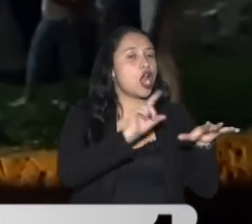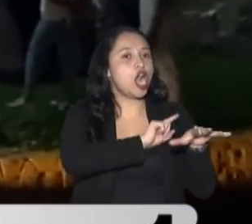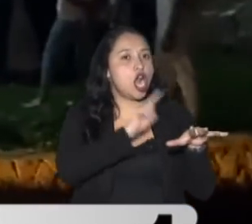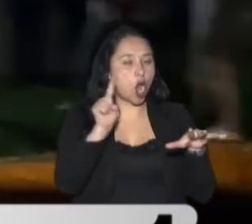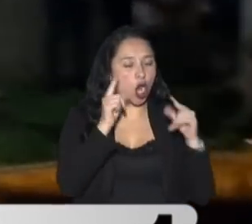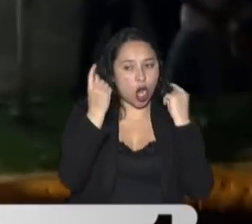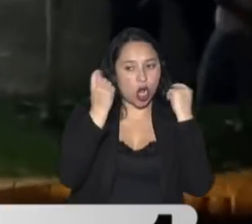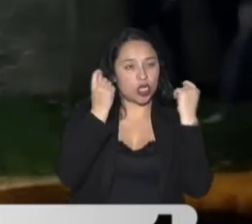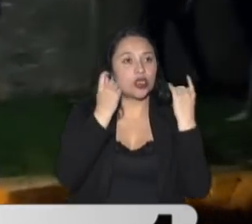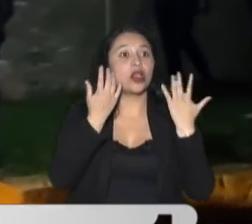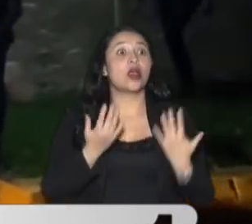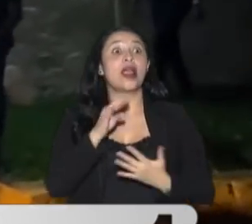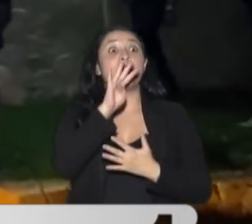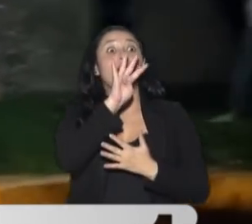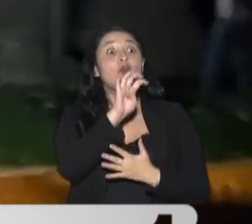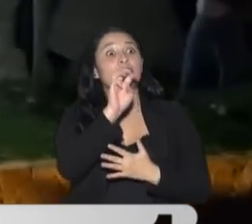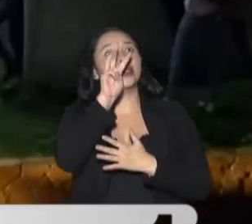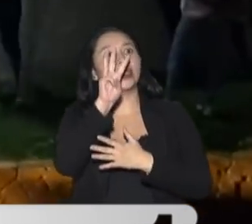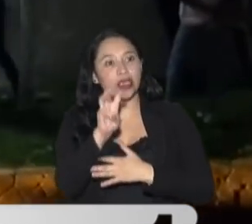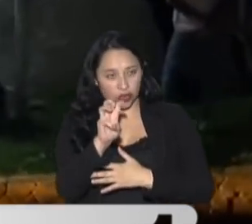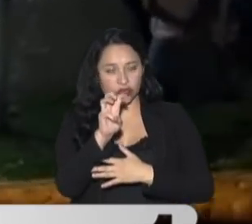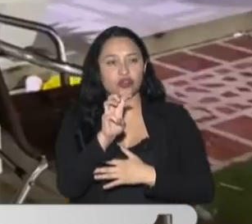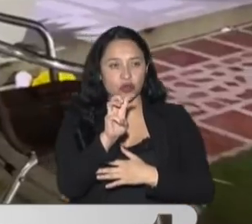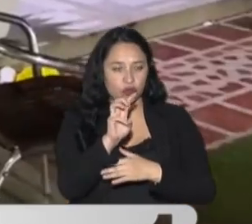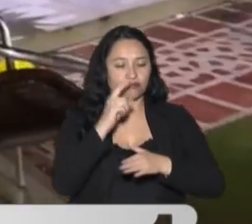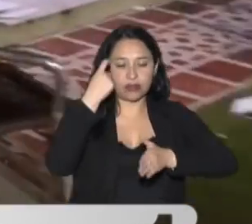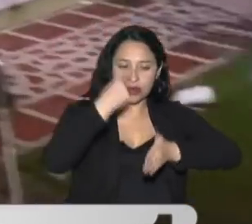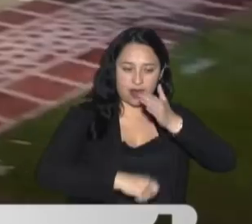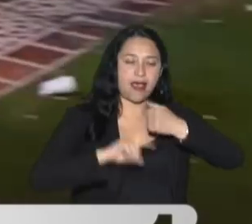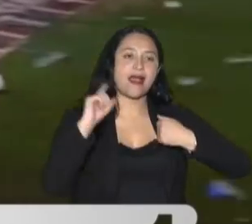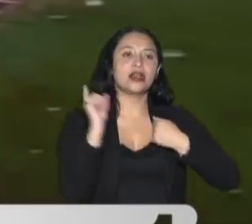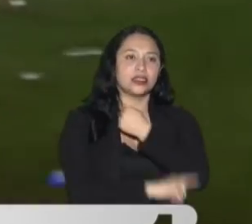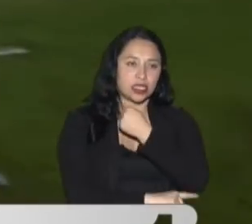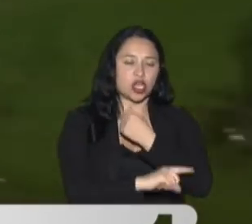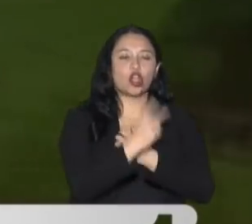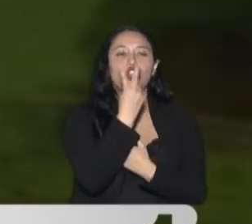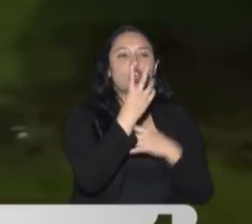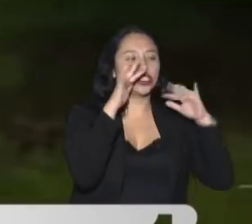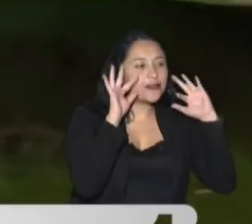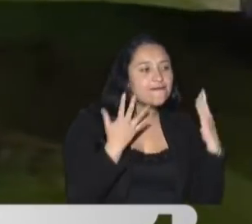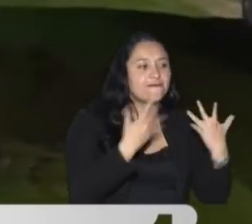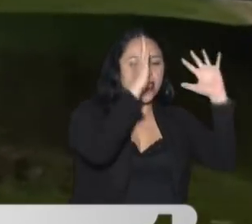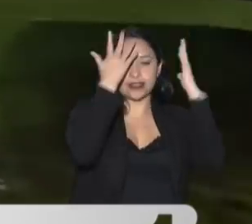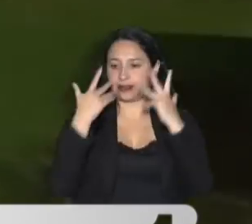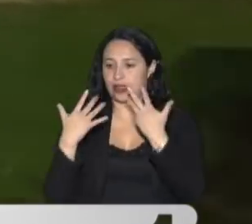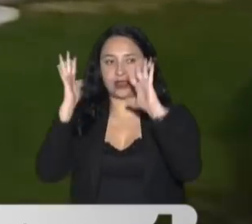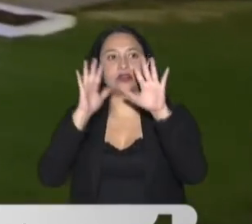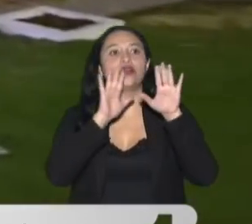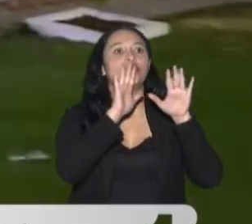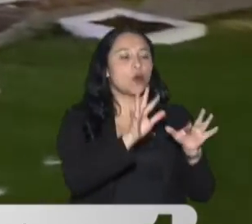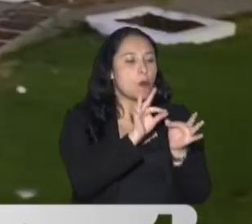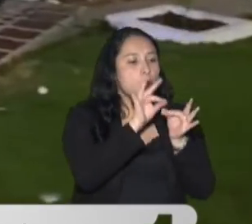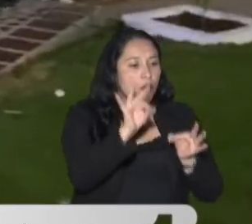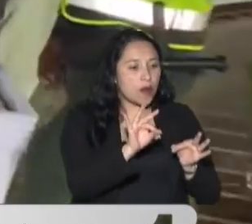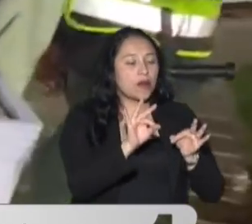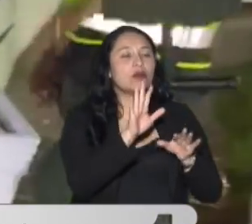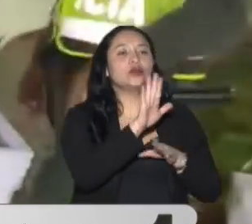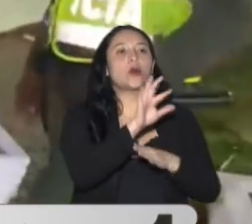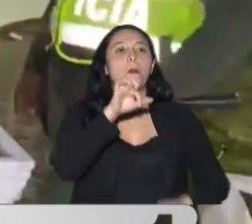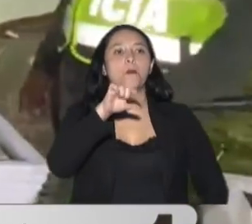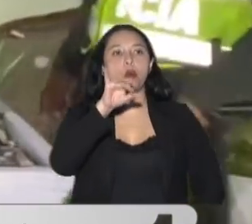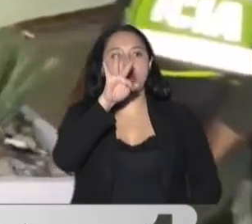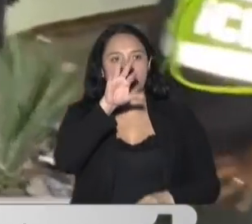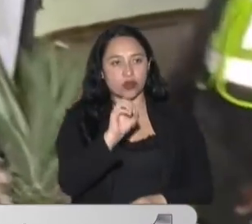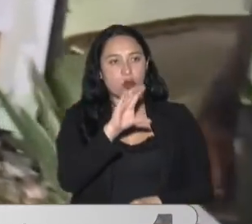98 comparendos impusieron las autoridades a los participantes de 2 COVID fiestas electrónicas en el municipio de Puerto Colombia durante el fin de semana. En una